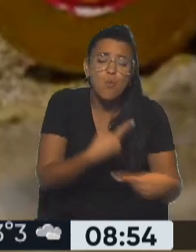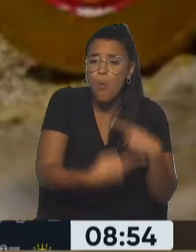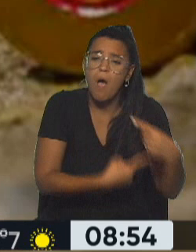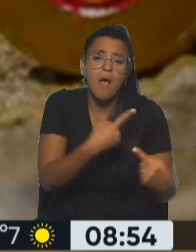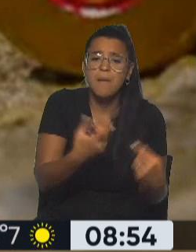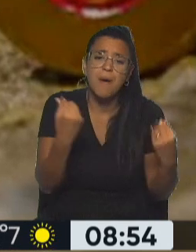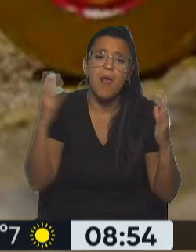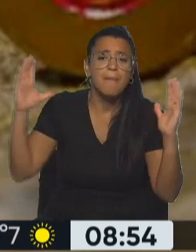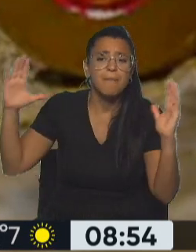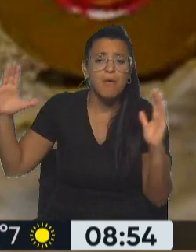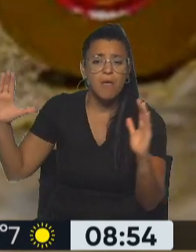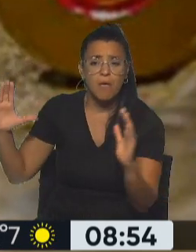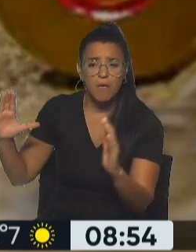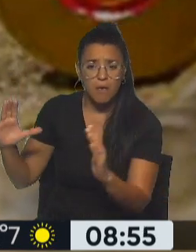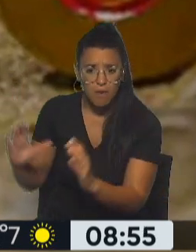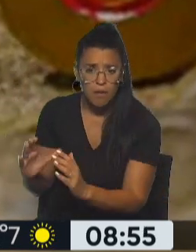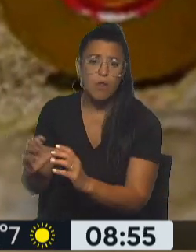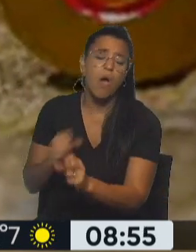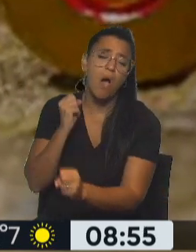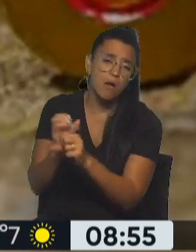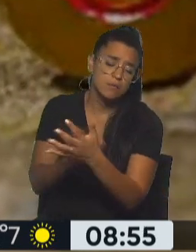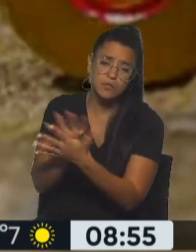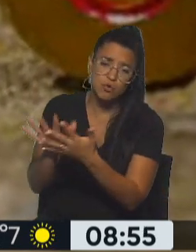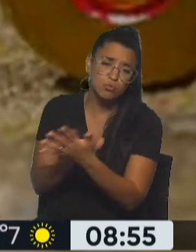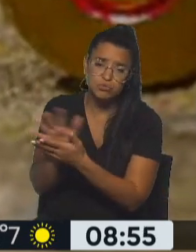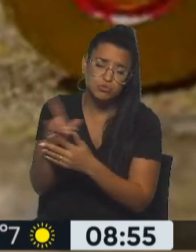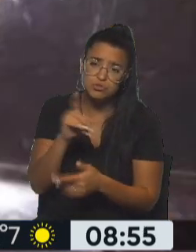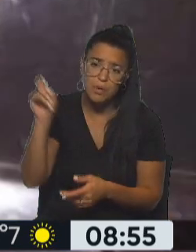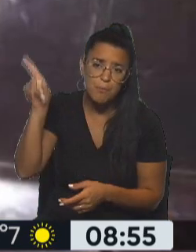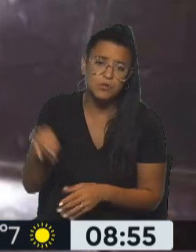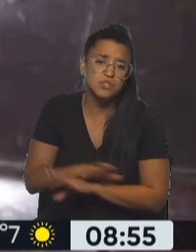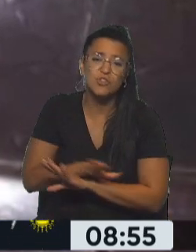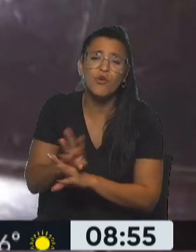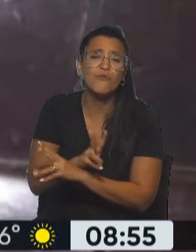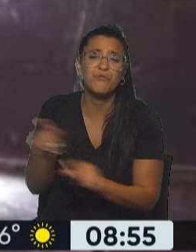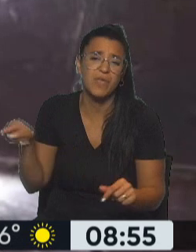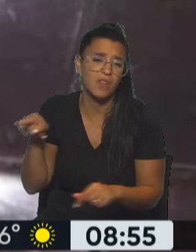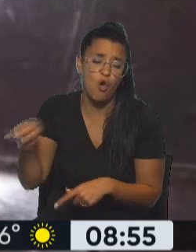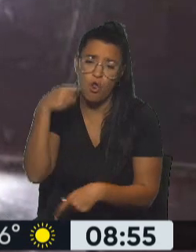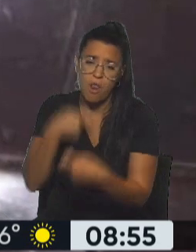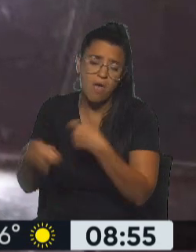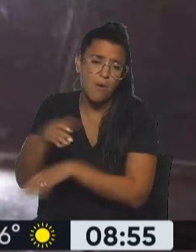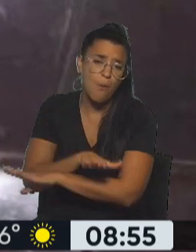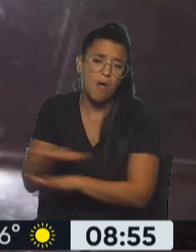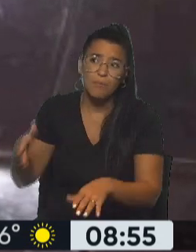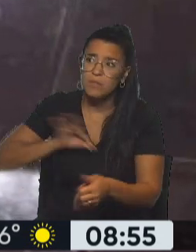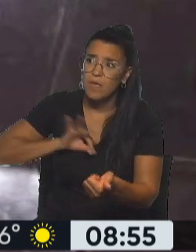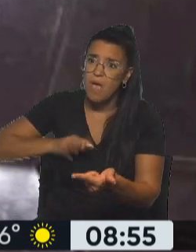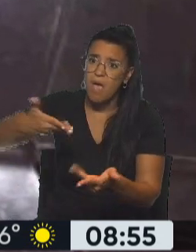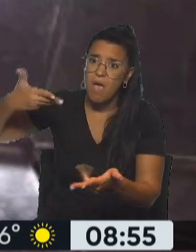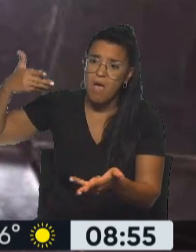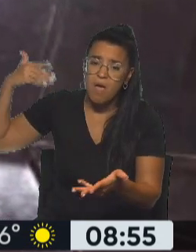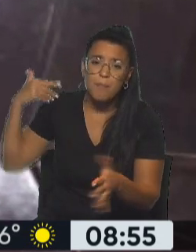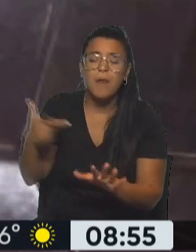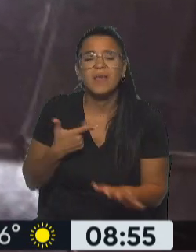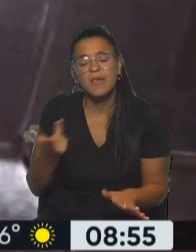ir morigerando hasta encontrarle la vuelta y terminar definitivamente con este mal de muchos años. Le vuelvo a insistir,